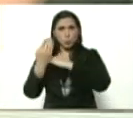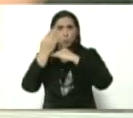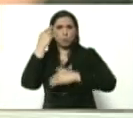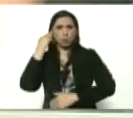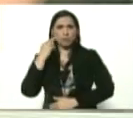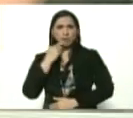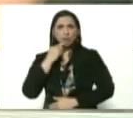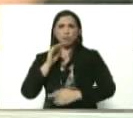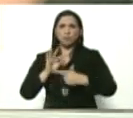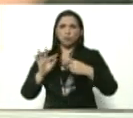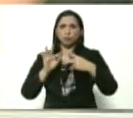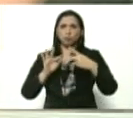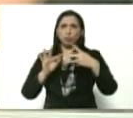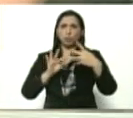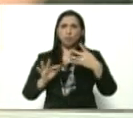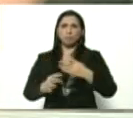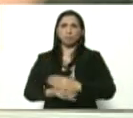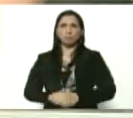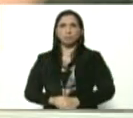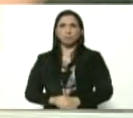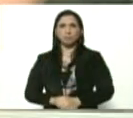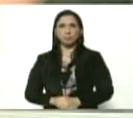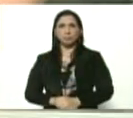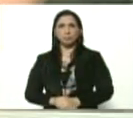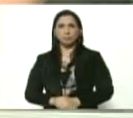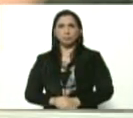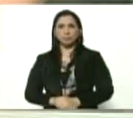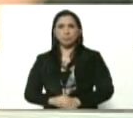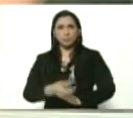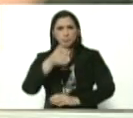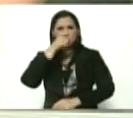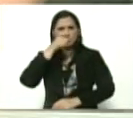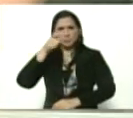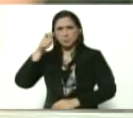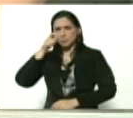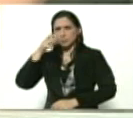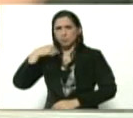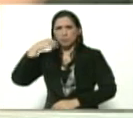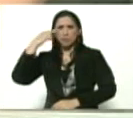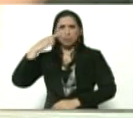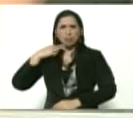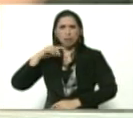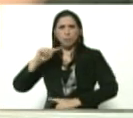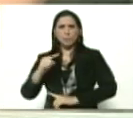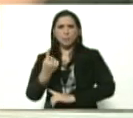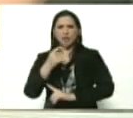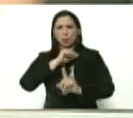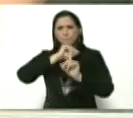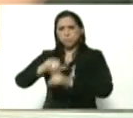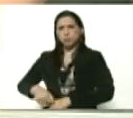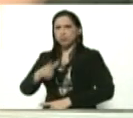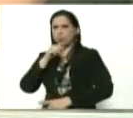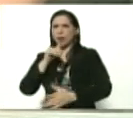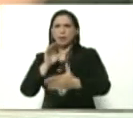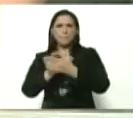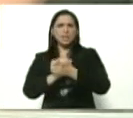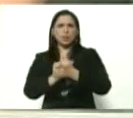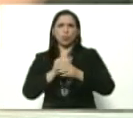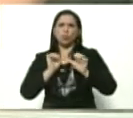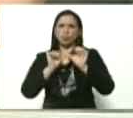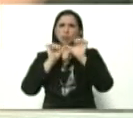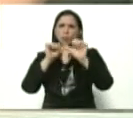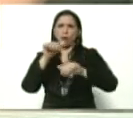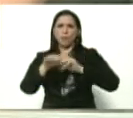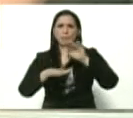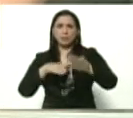funciona y que la operación Negro Primero, aplastamiento del enemigo, continúa avanzando.